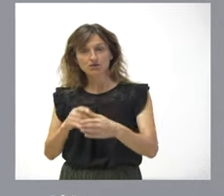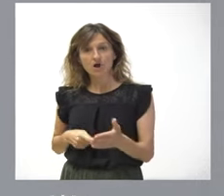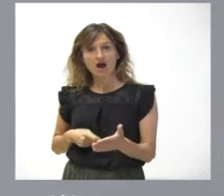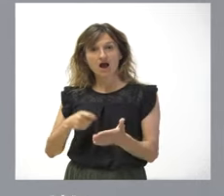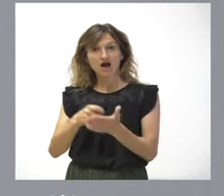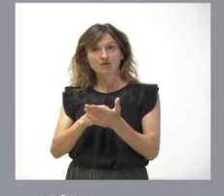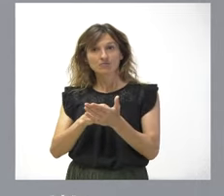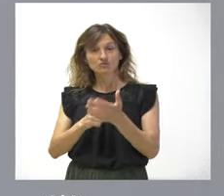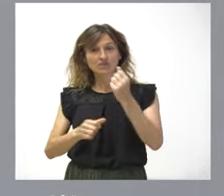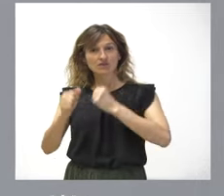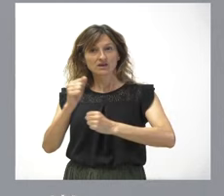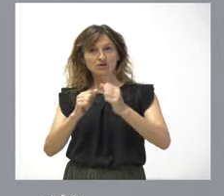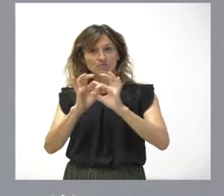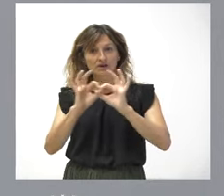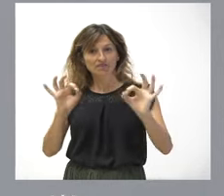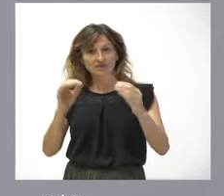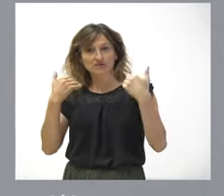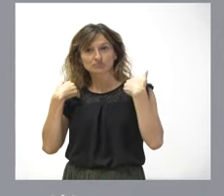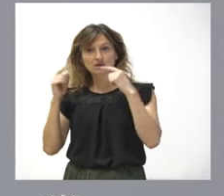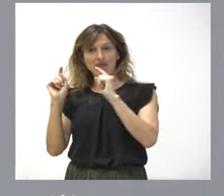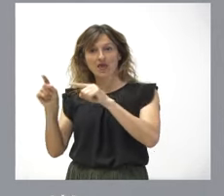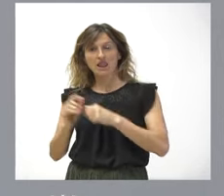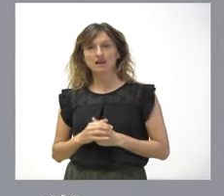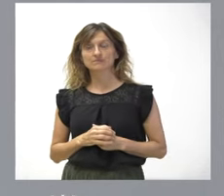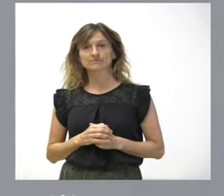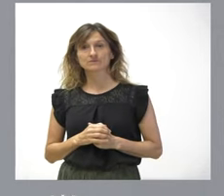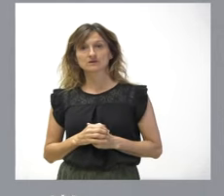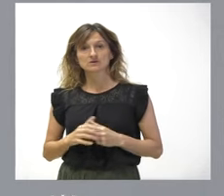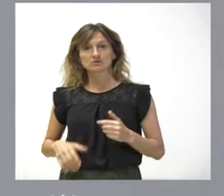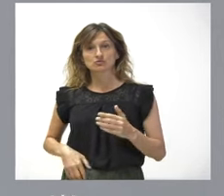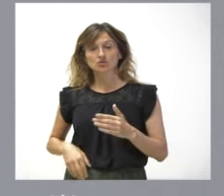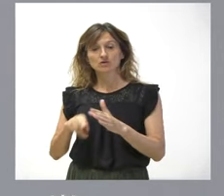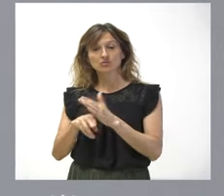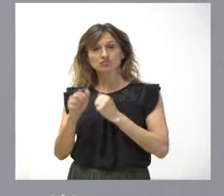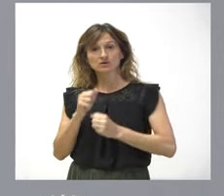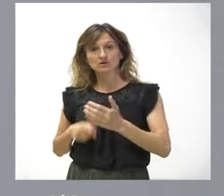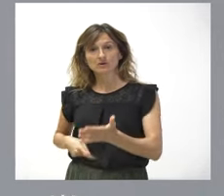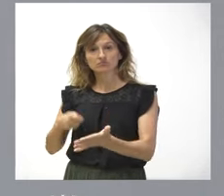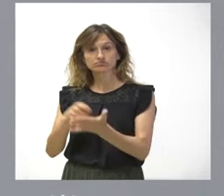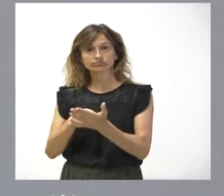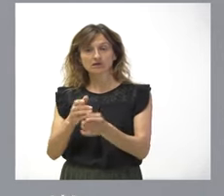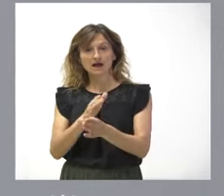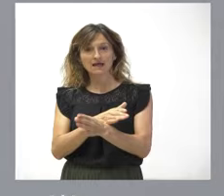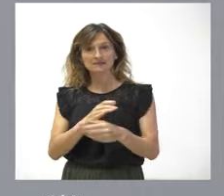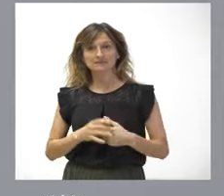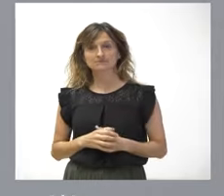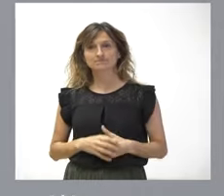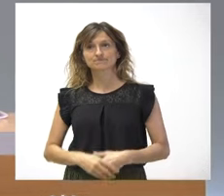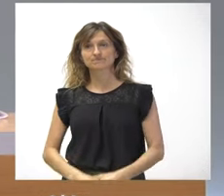económica que a él sí le correspondía y por tanto estamos adelantando recursos económicos para esta